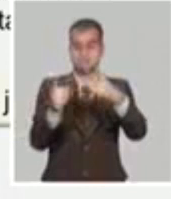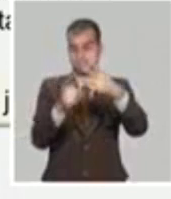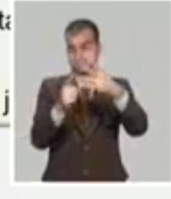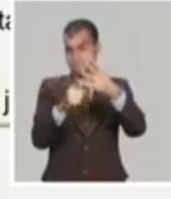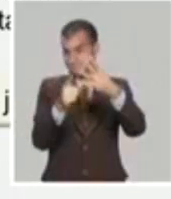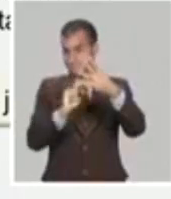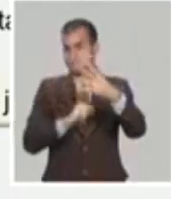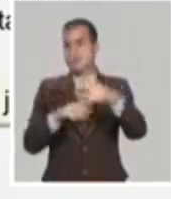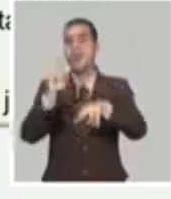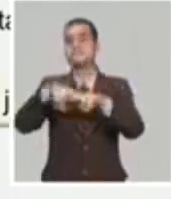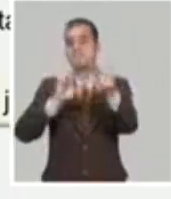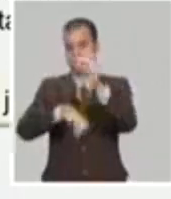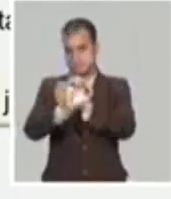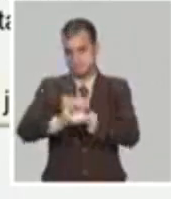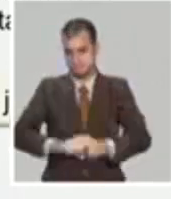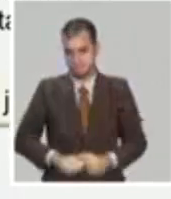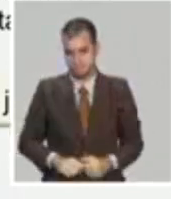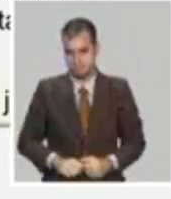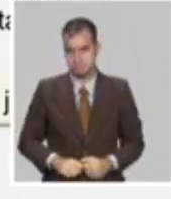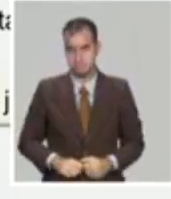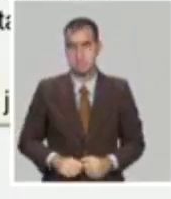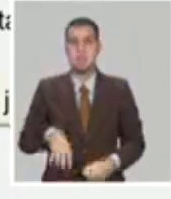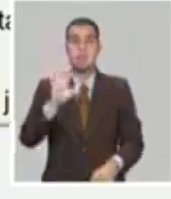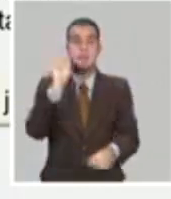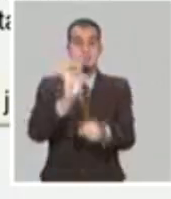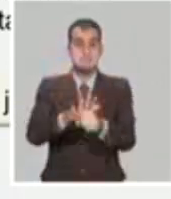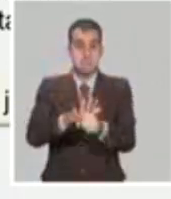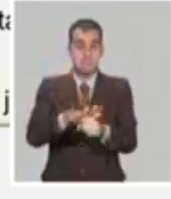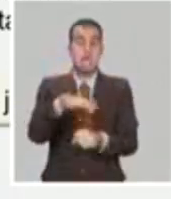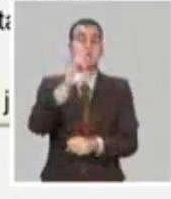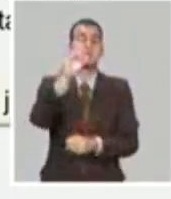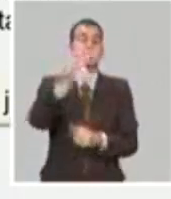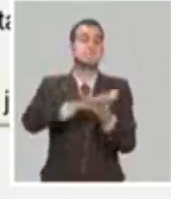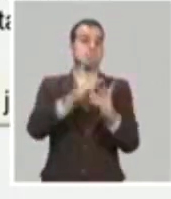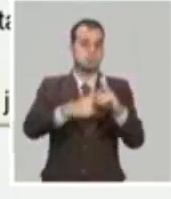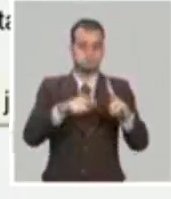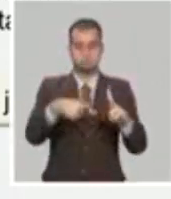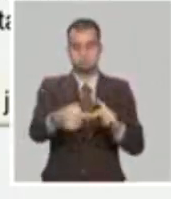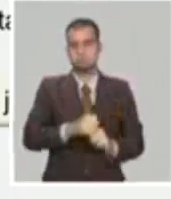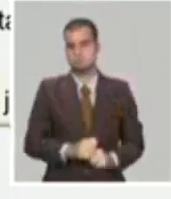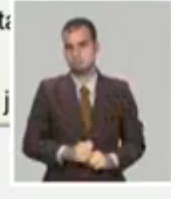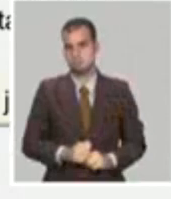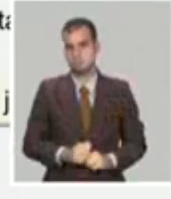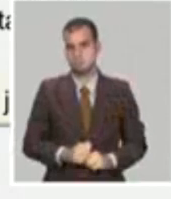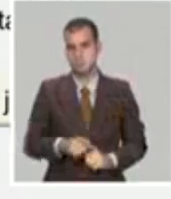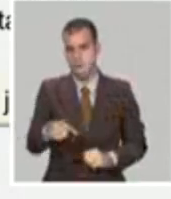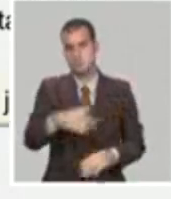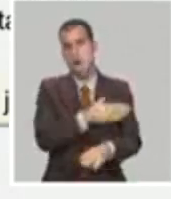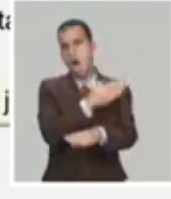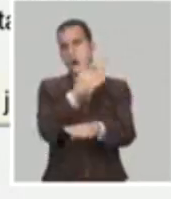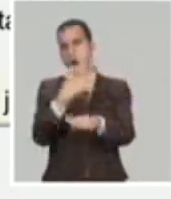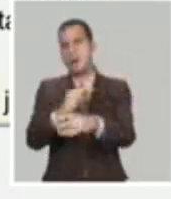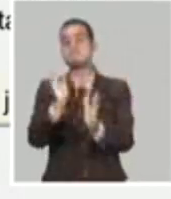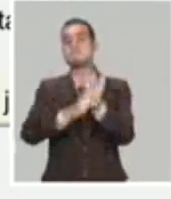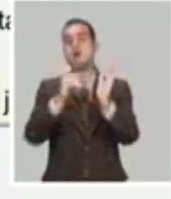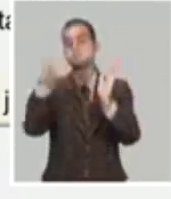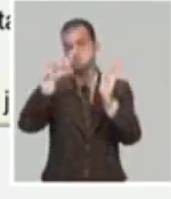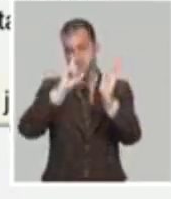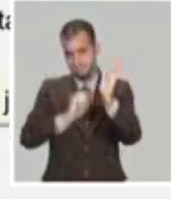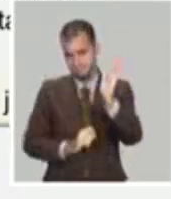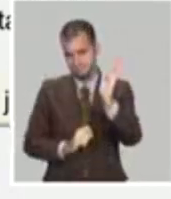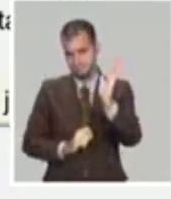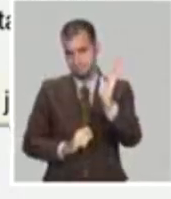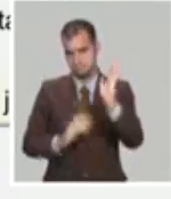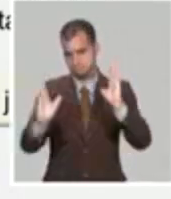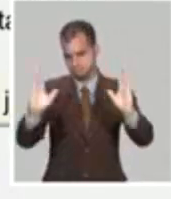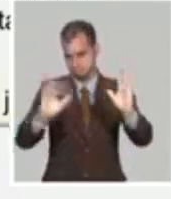Este. Comienza la primera quincena de mayo y se va a extender hasta el mes de junio. Eso